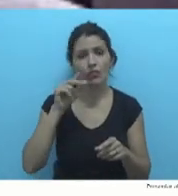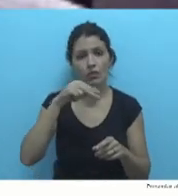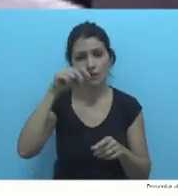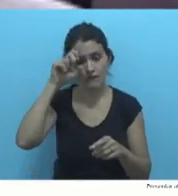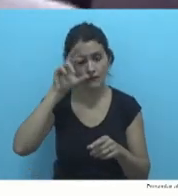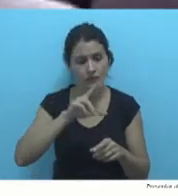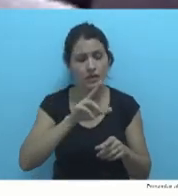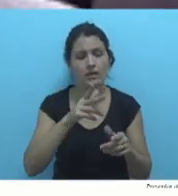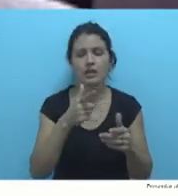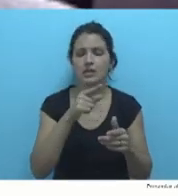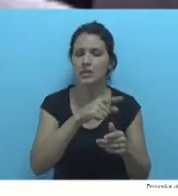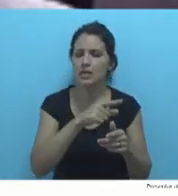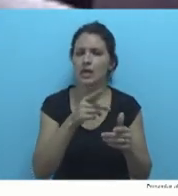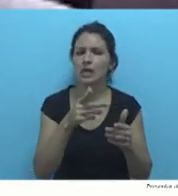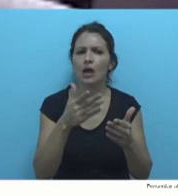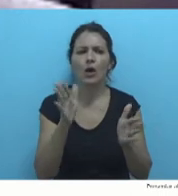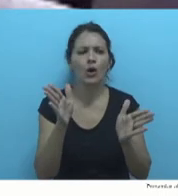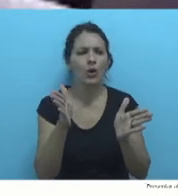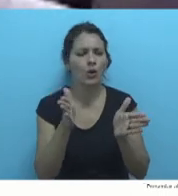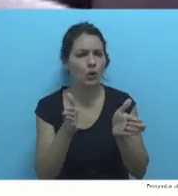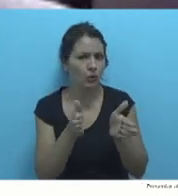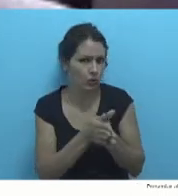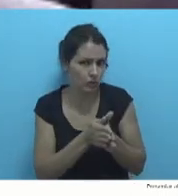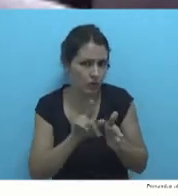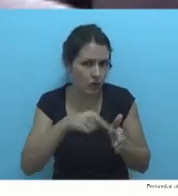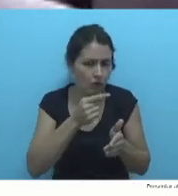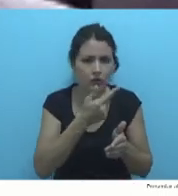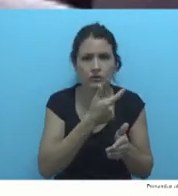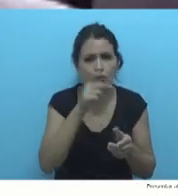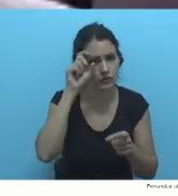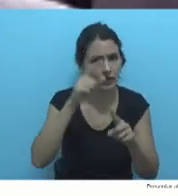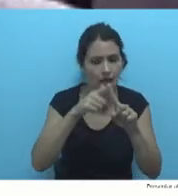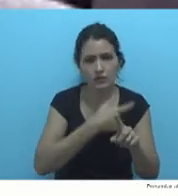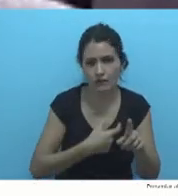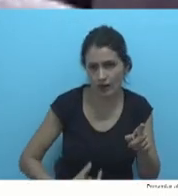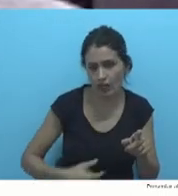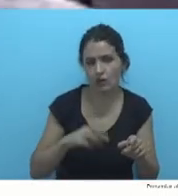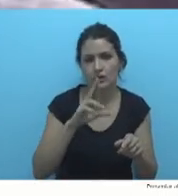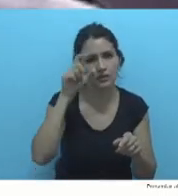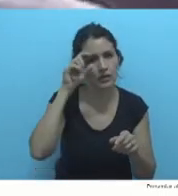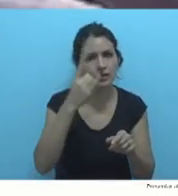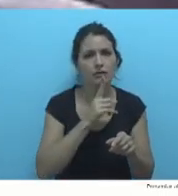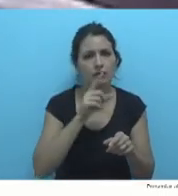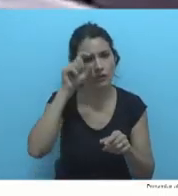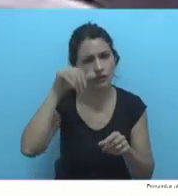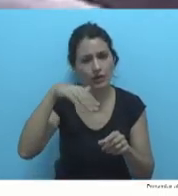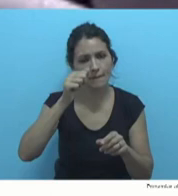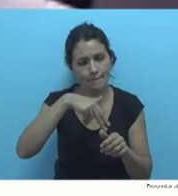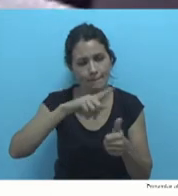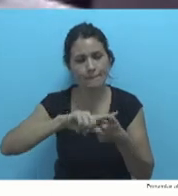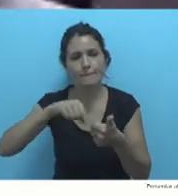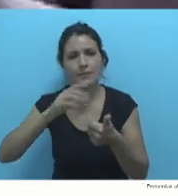acompañaron los 6 gobernadores, estaba Reutemann, estaba Obey, acompañaron todos esta cuestión, que en definitiva es